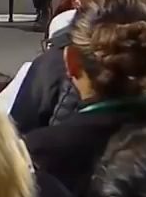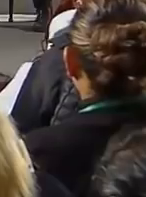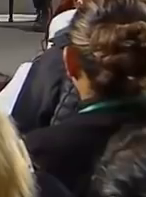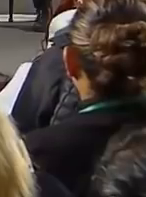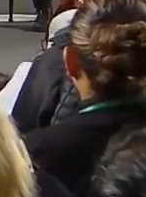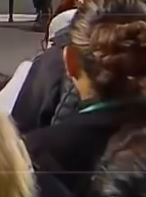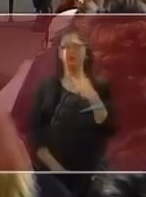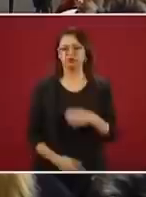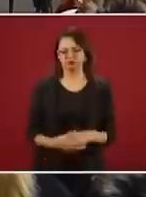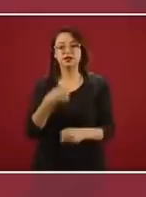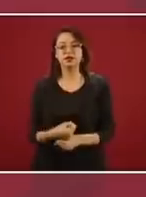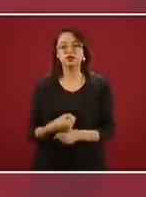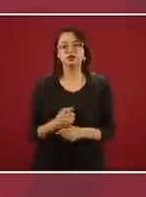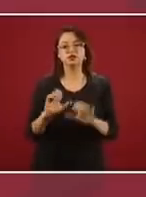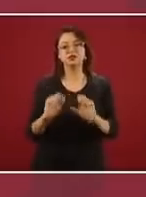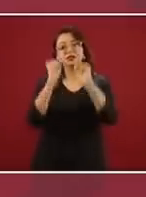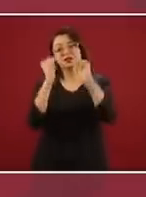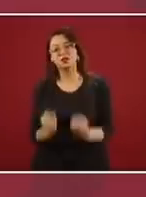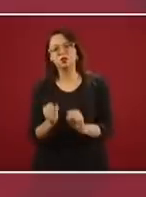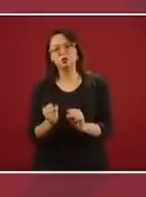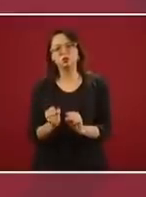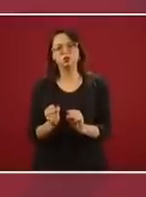garantizados para este año